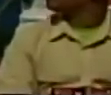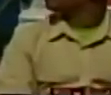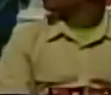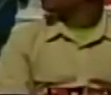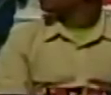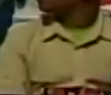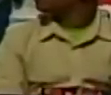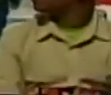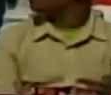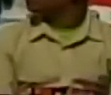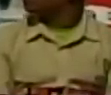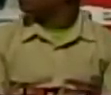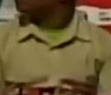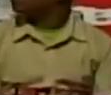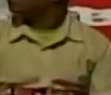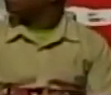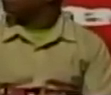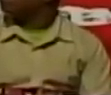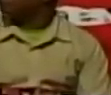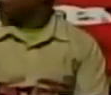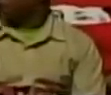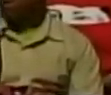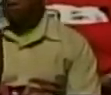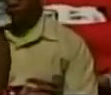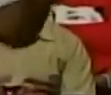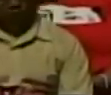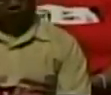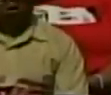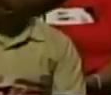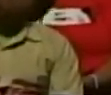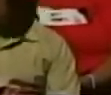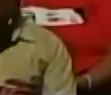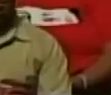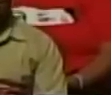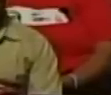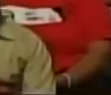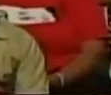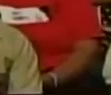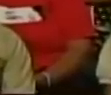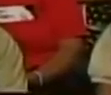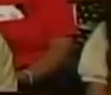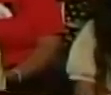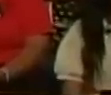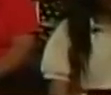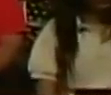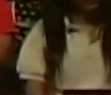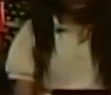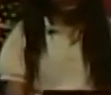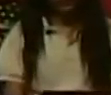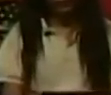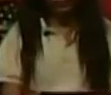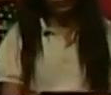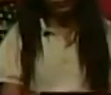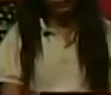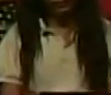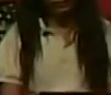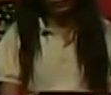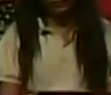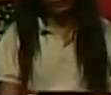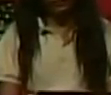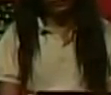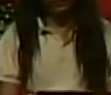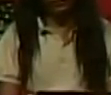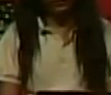le dan, pero ellos engañan a su gente, para que su gente digan, me negaron el referéndum